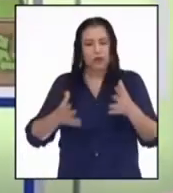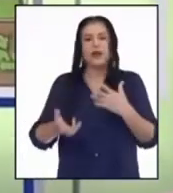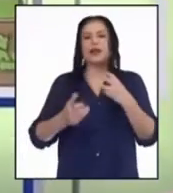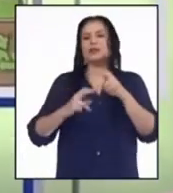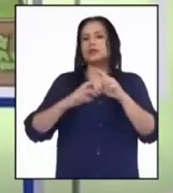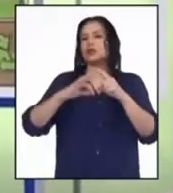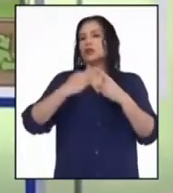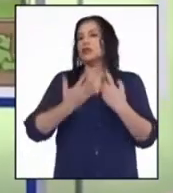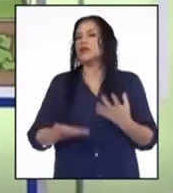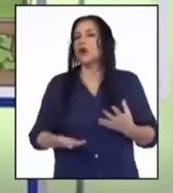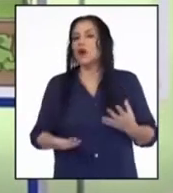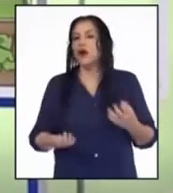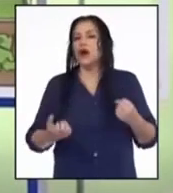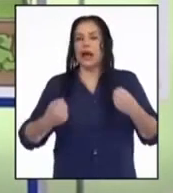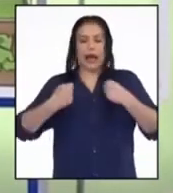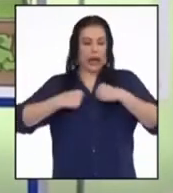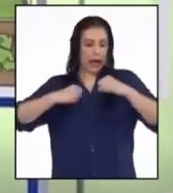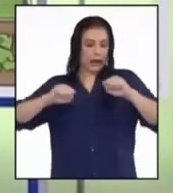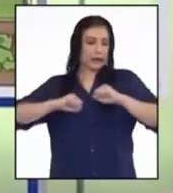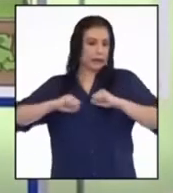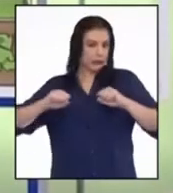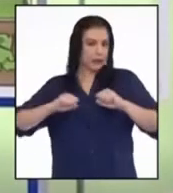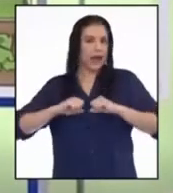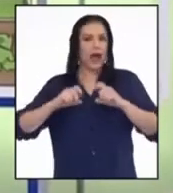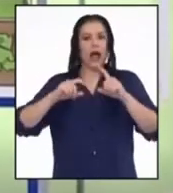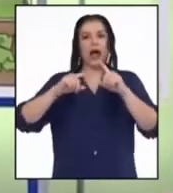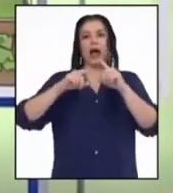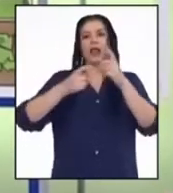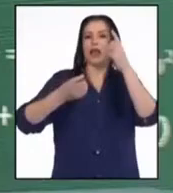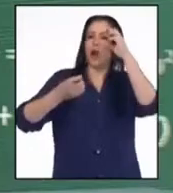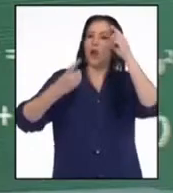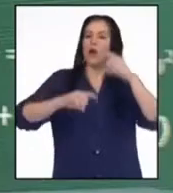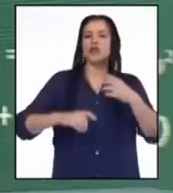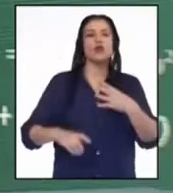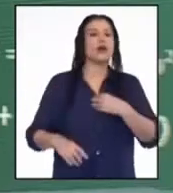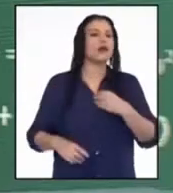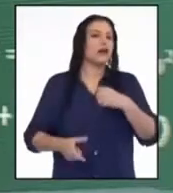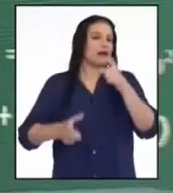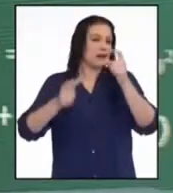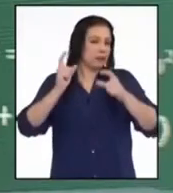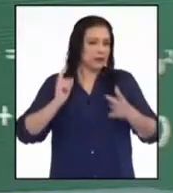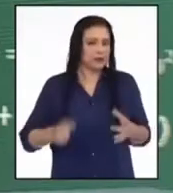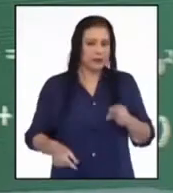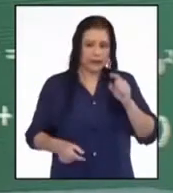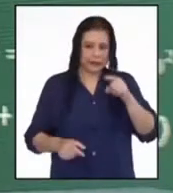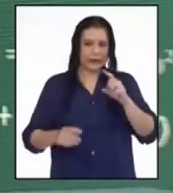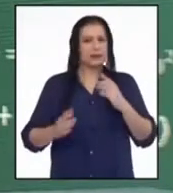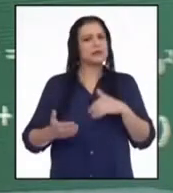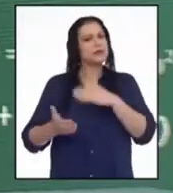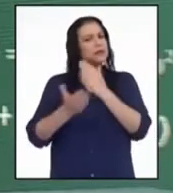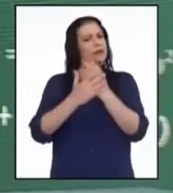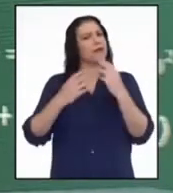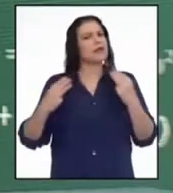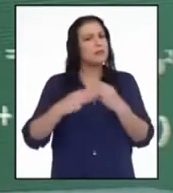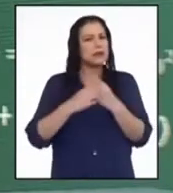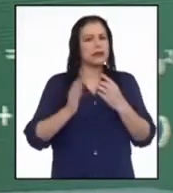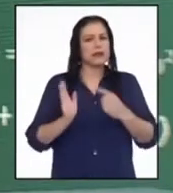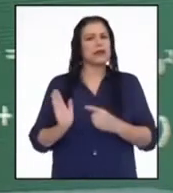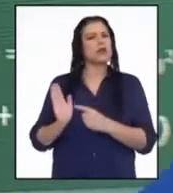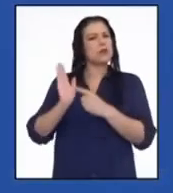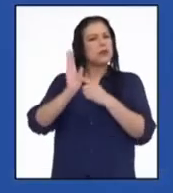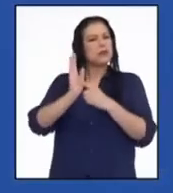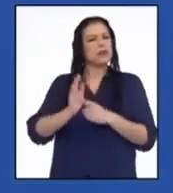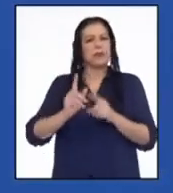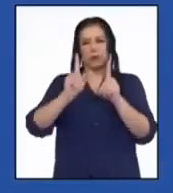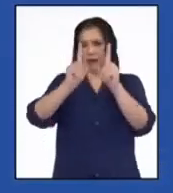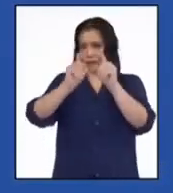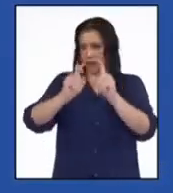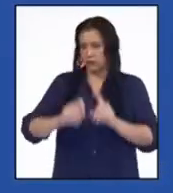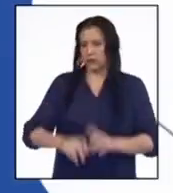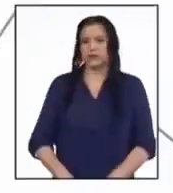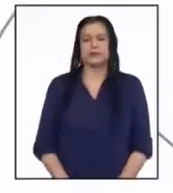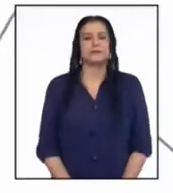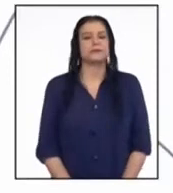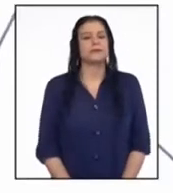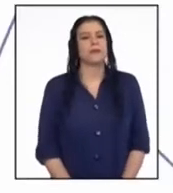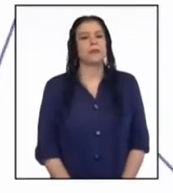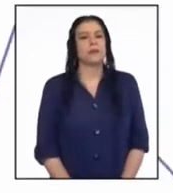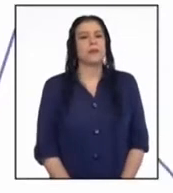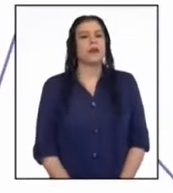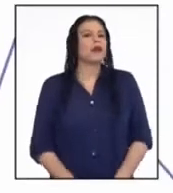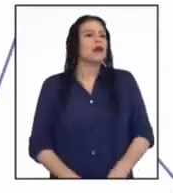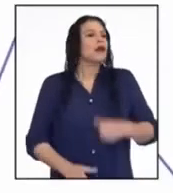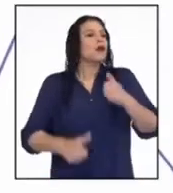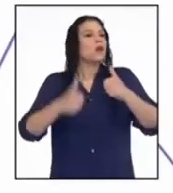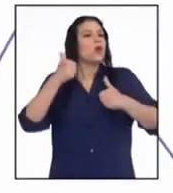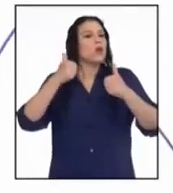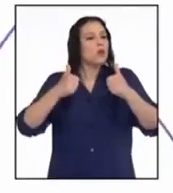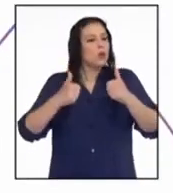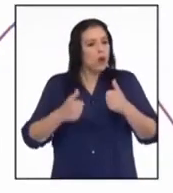se llama actividad física según la edad de las personas. En esta situación nos planteamos las siguientes preguntas. ¿Con